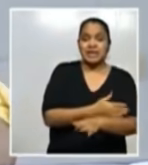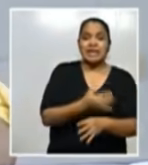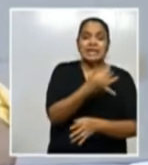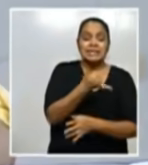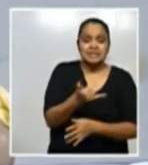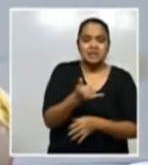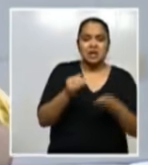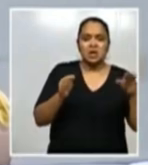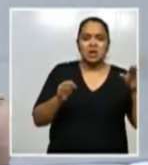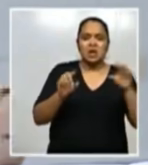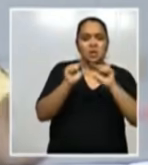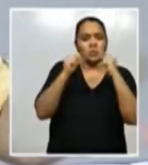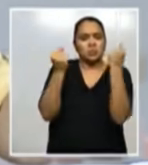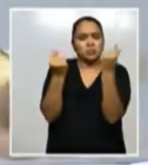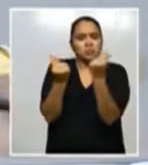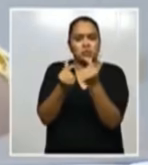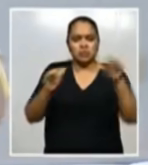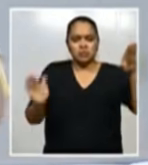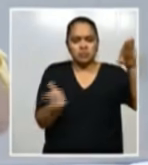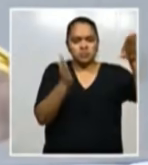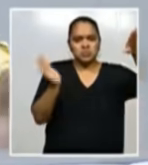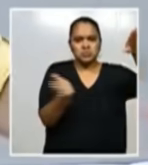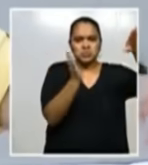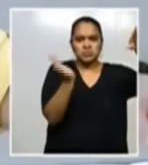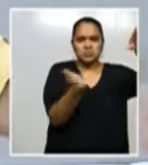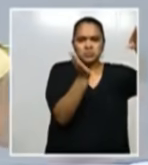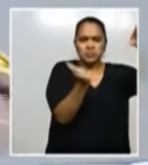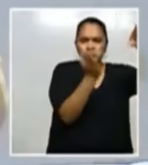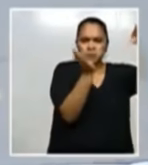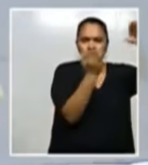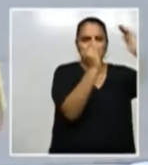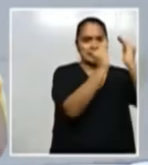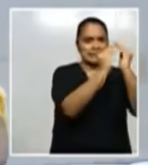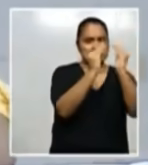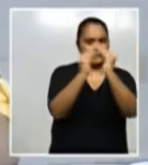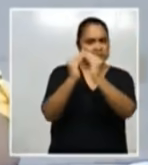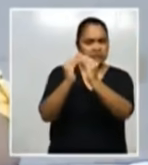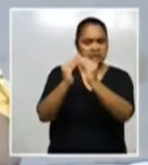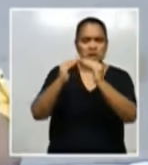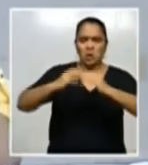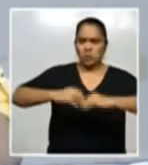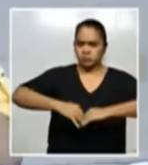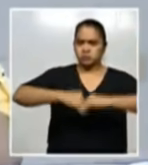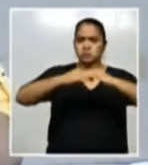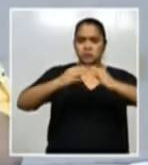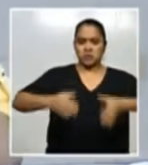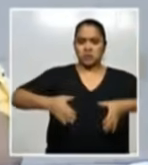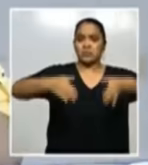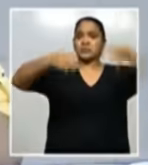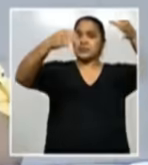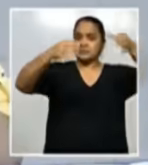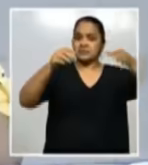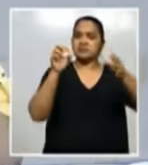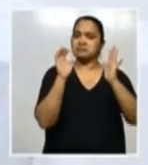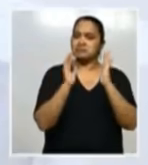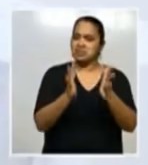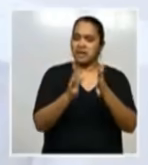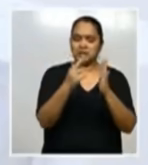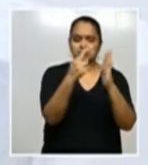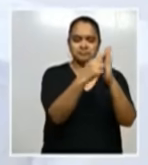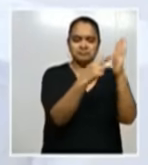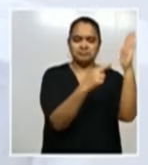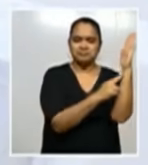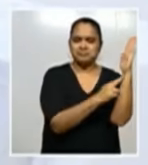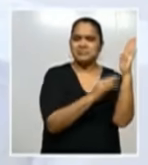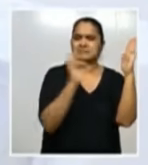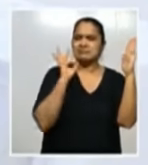construcción, porque es el otro sector que ya está, por así decirlo, que es también sistémico, que tiene sus protocolos listos para funcionar.